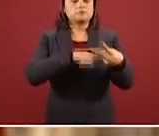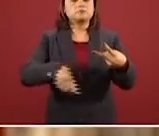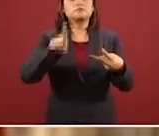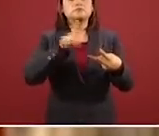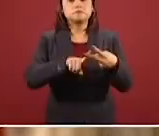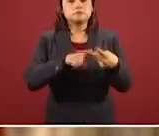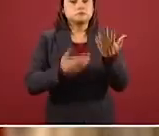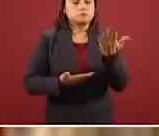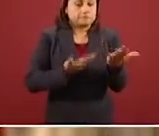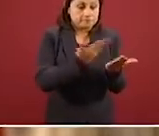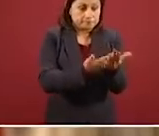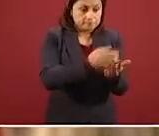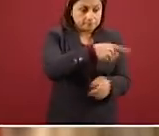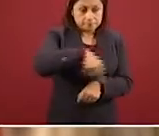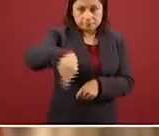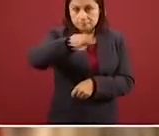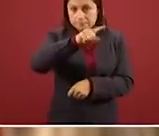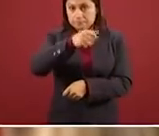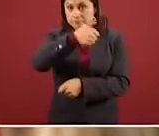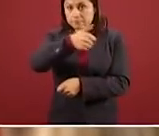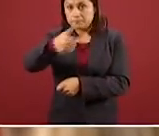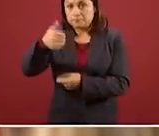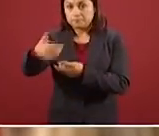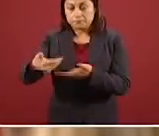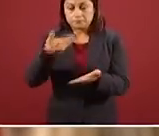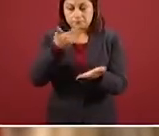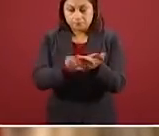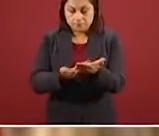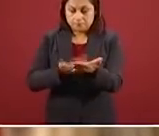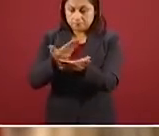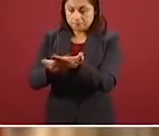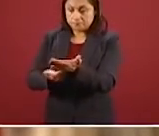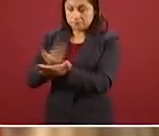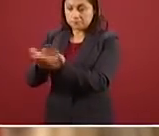propuestas, se han hecho propuestas,